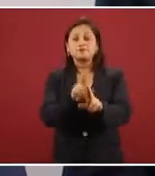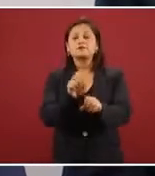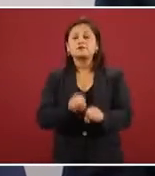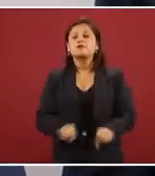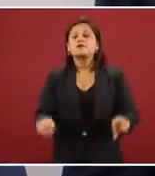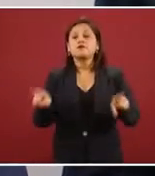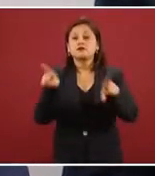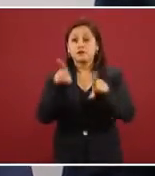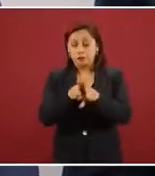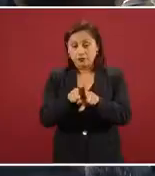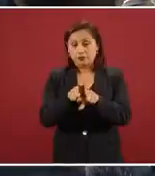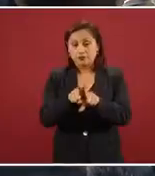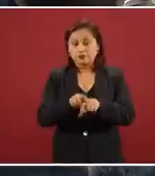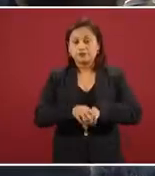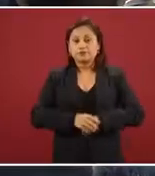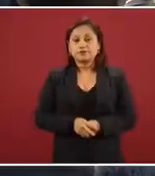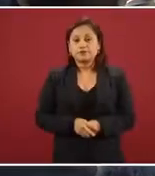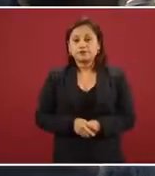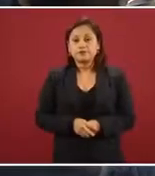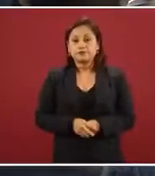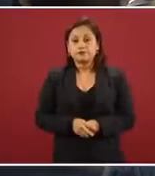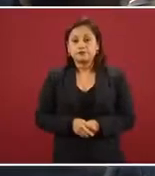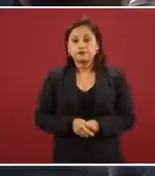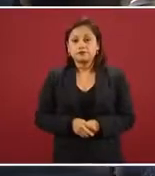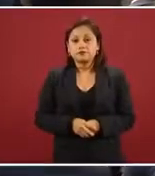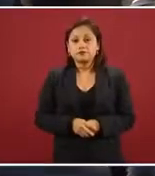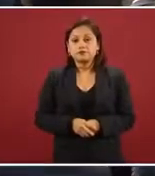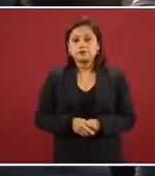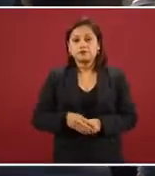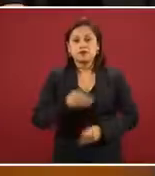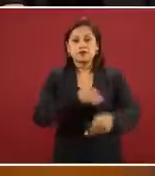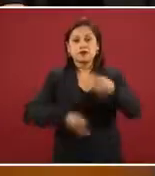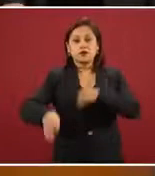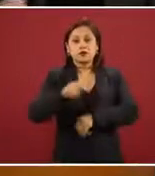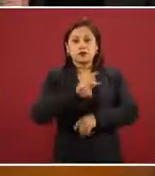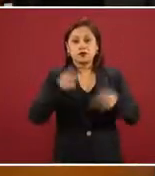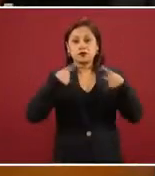de todas y todos los mexicanos